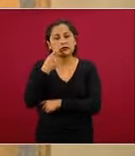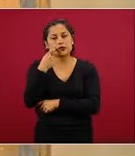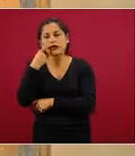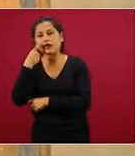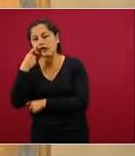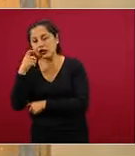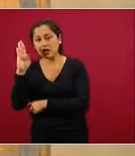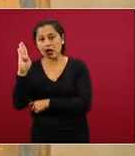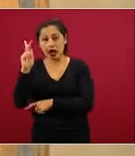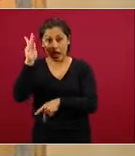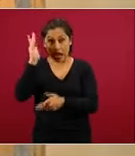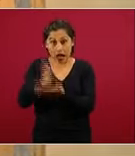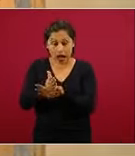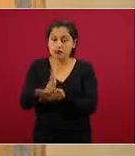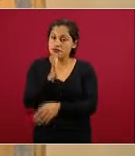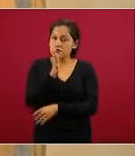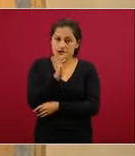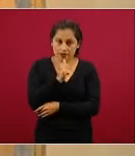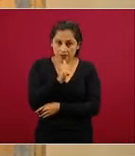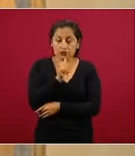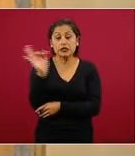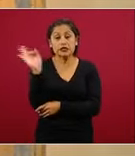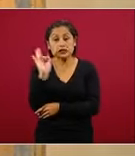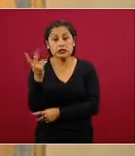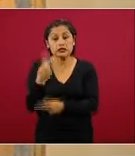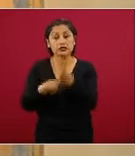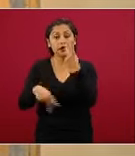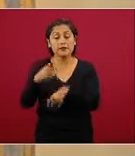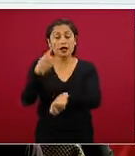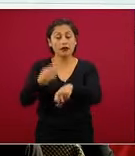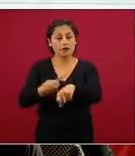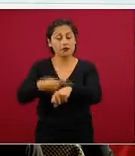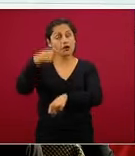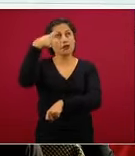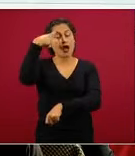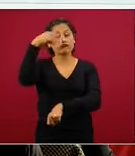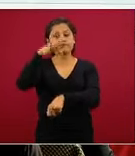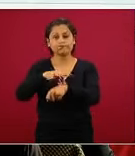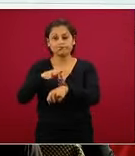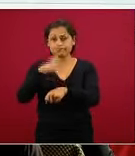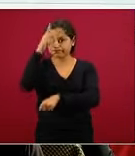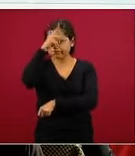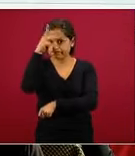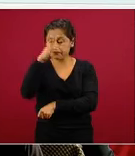y aparte pueden generar síntomas psiquiátricos importantes. La que sigue.